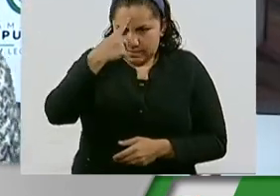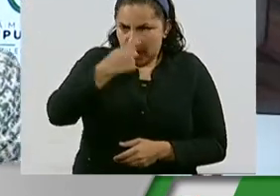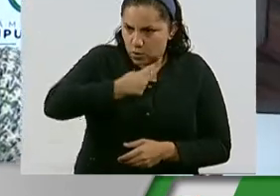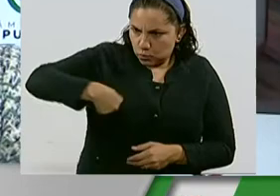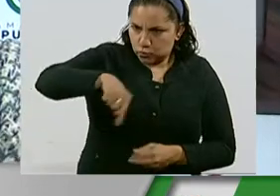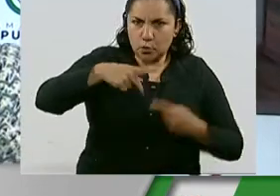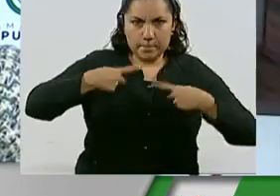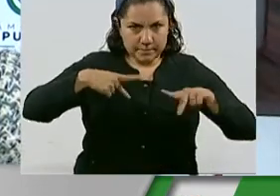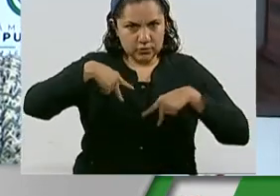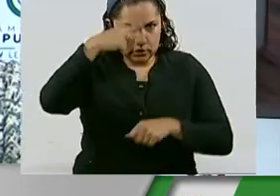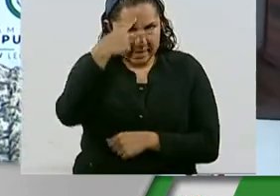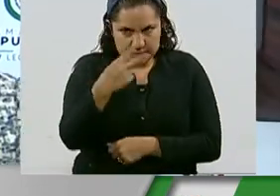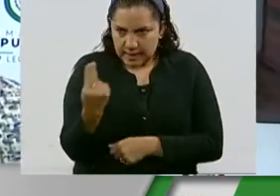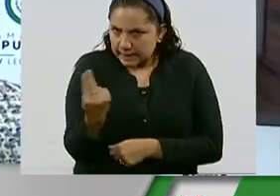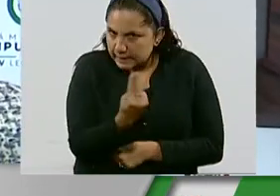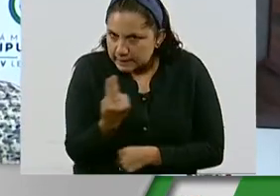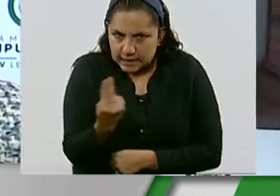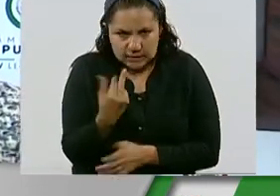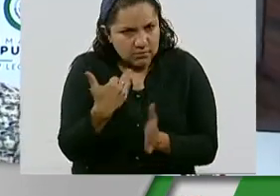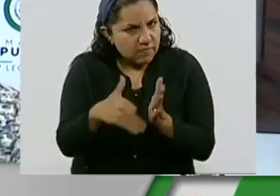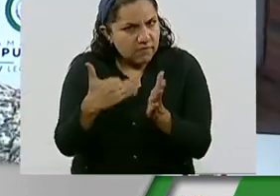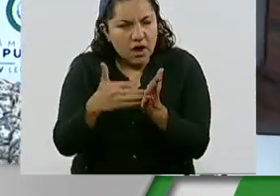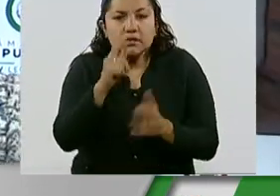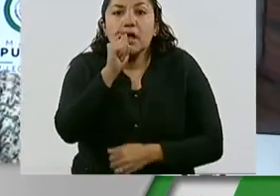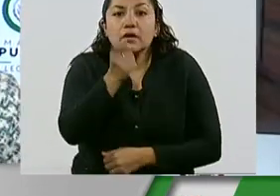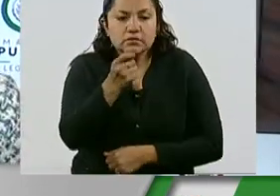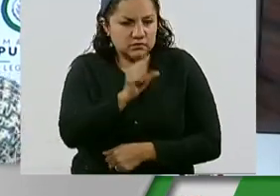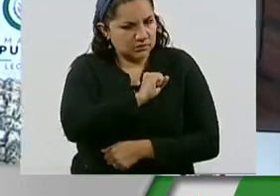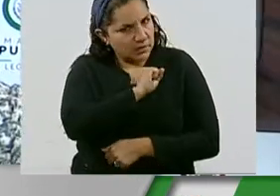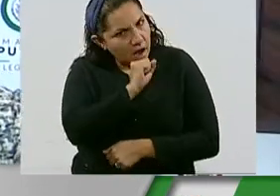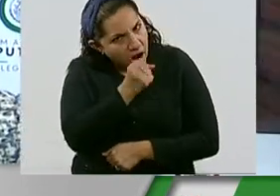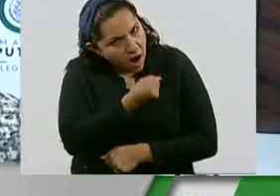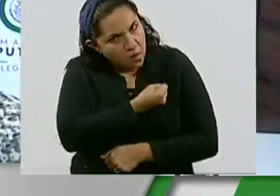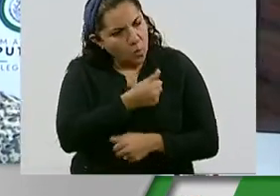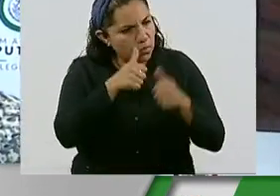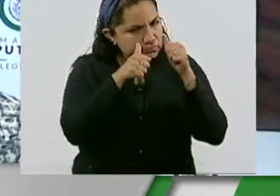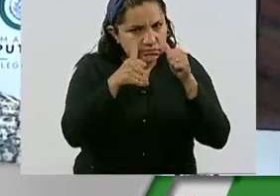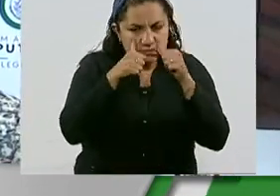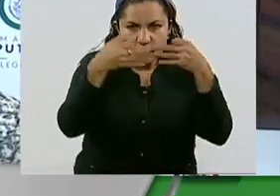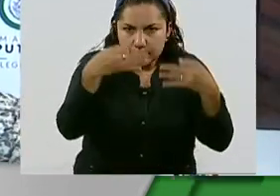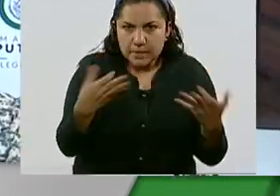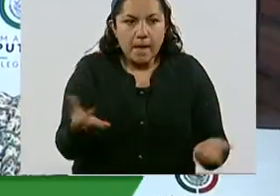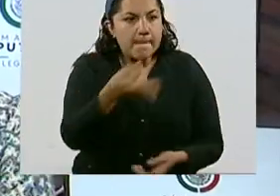salud, el abasto de medicamentos, la adquisición de vacunas.